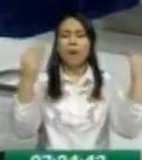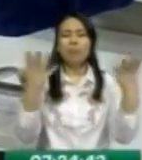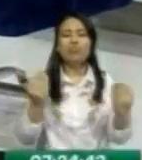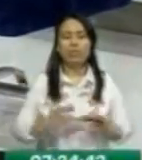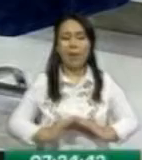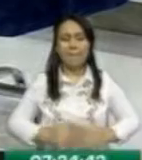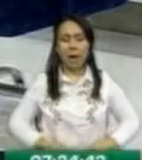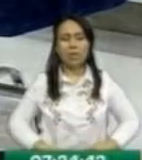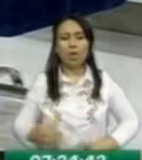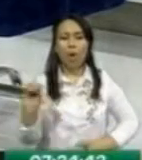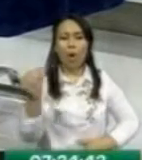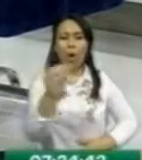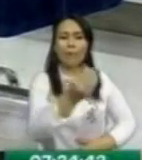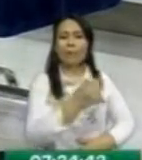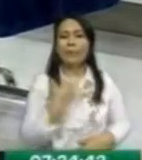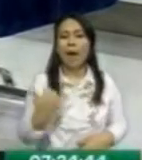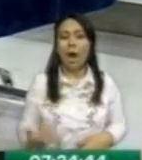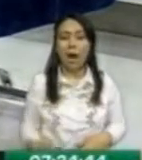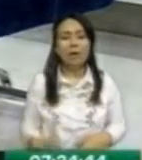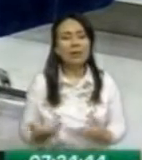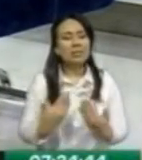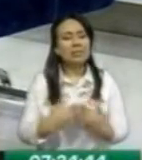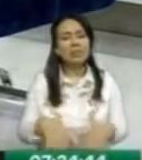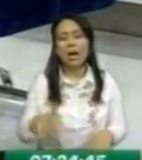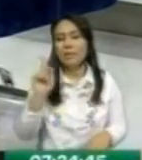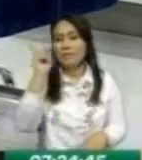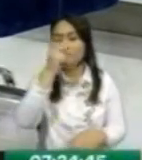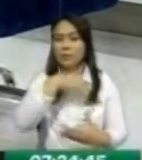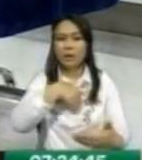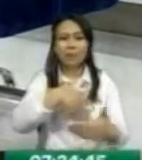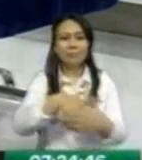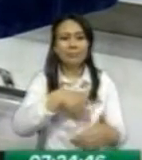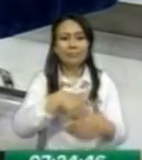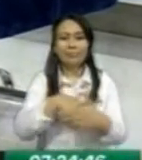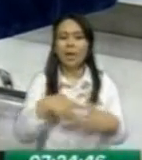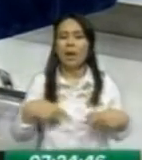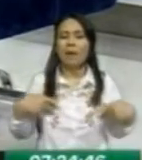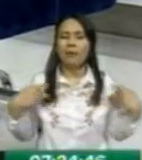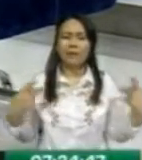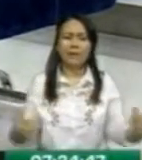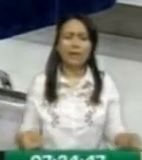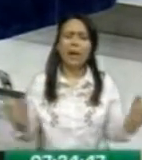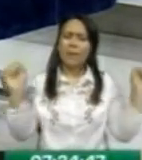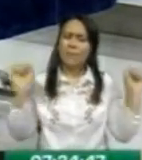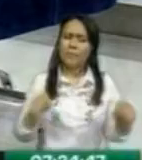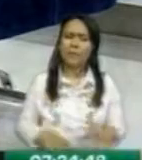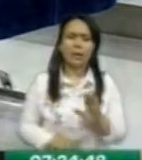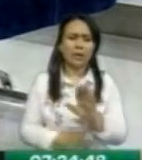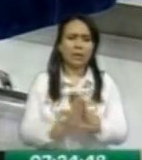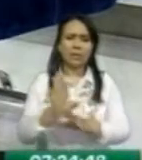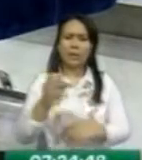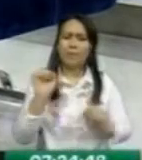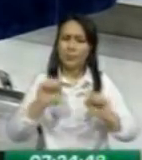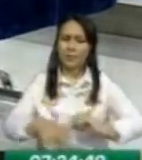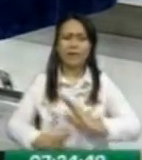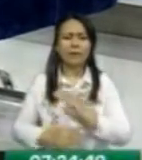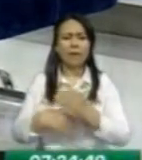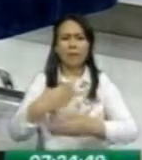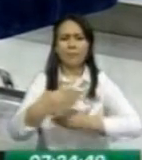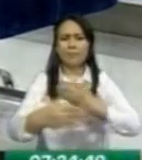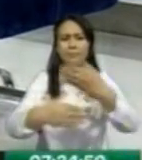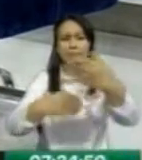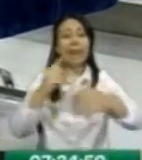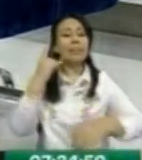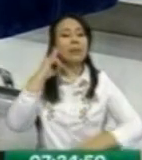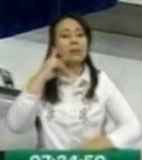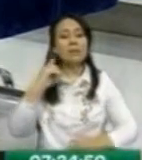embarazo en adolescentes, que desde ya es como una barrera, se trunca la vida y la posibilidad de crecer y de desarrollarse de estas